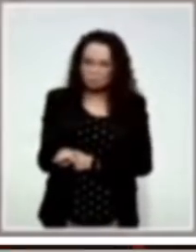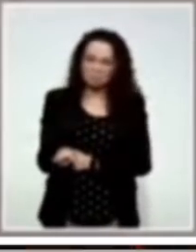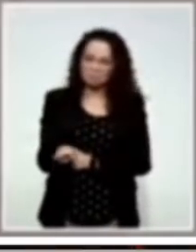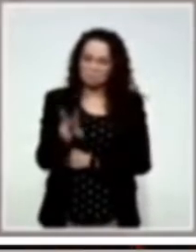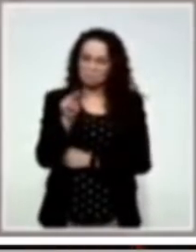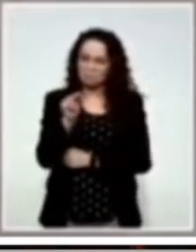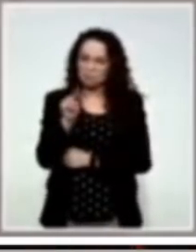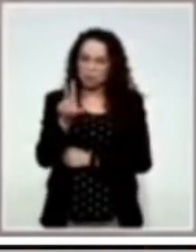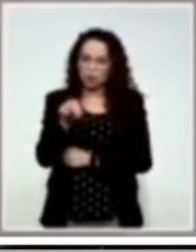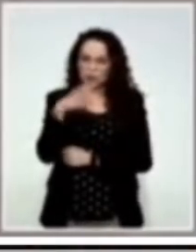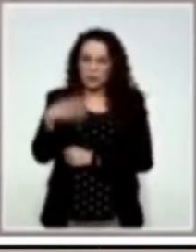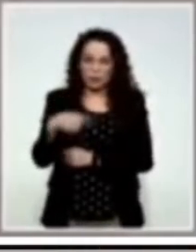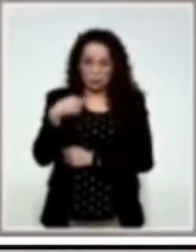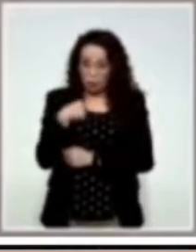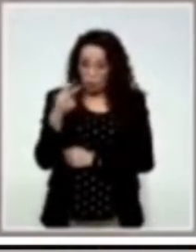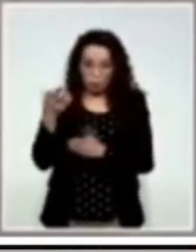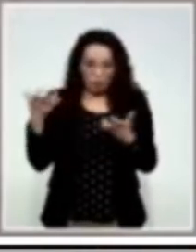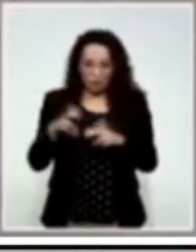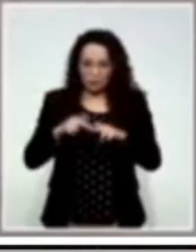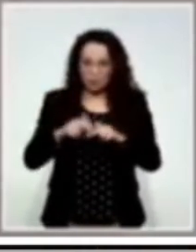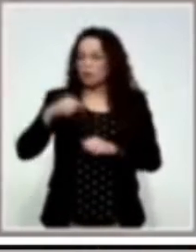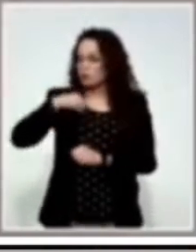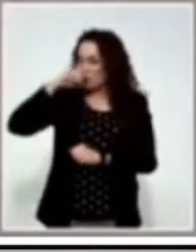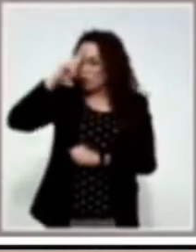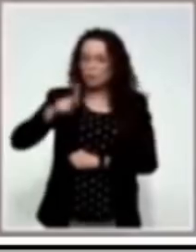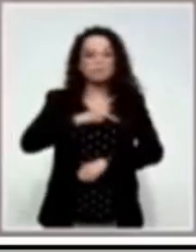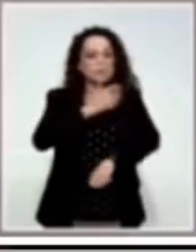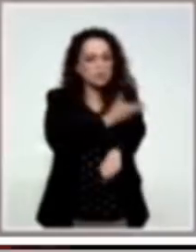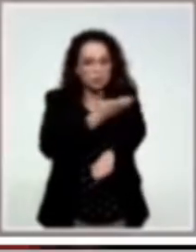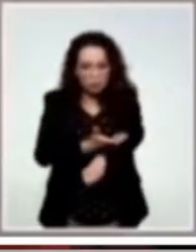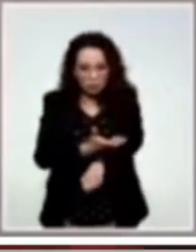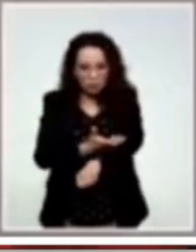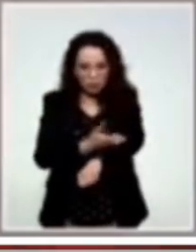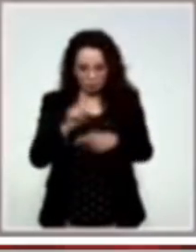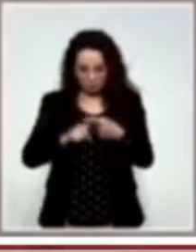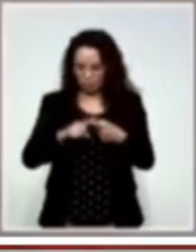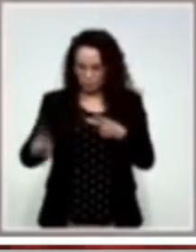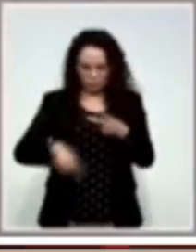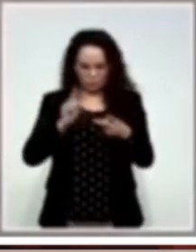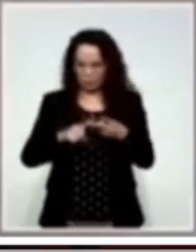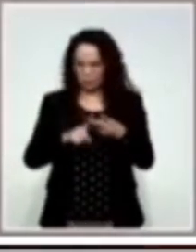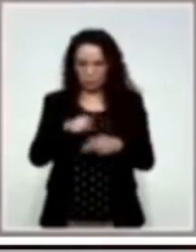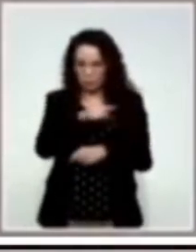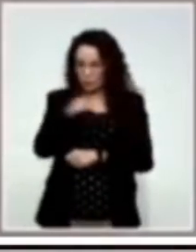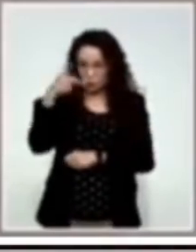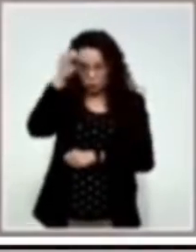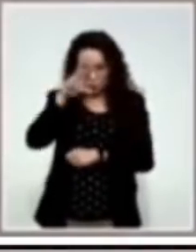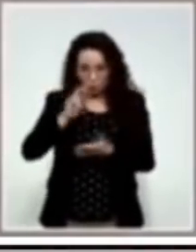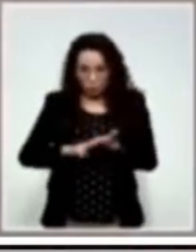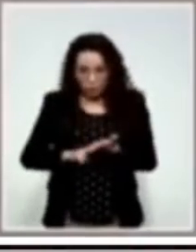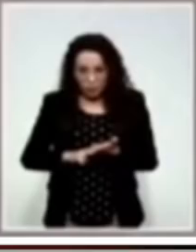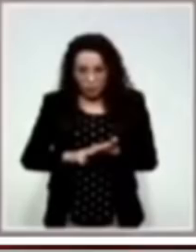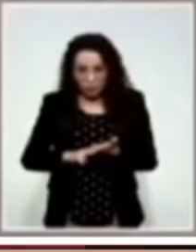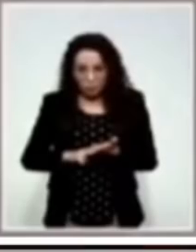mucho respeto a mis compañeras y compañeros, y en segundo lugar, porque bueno, ¿qué están pintados y pintadas? Por supuesto que